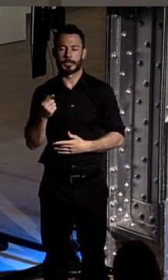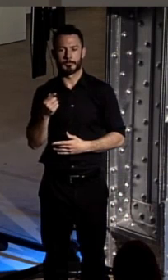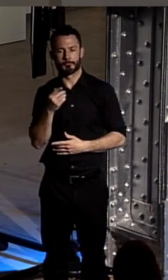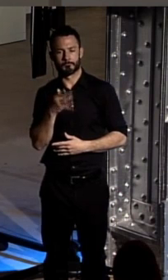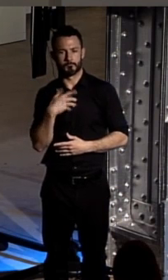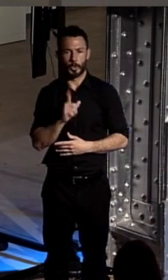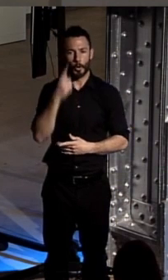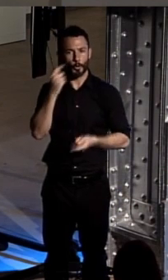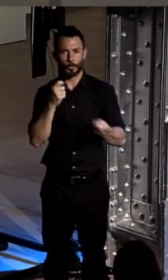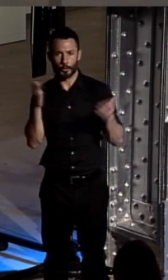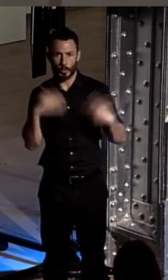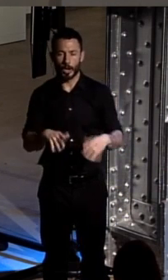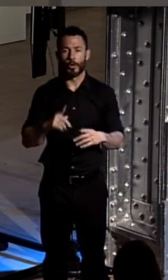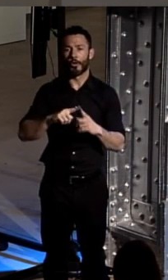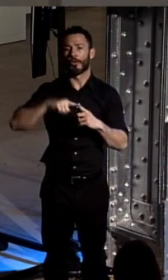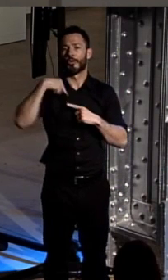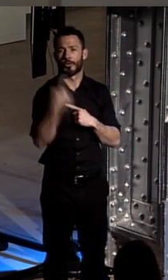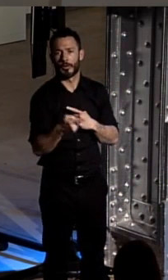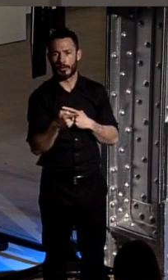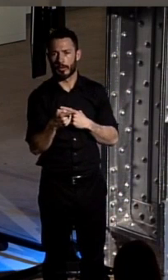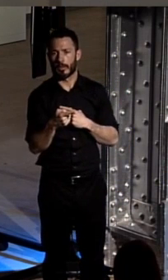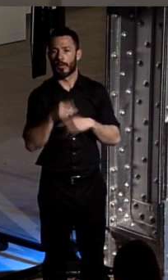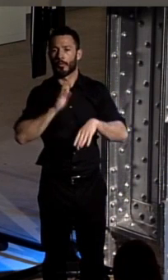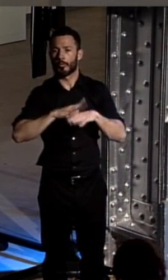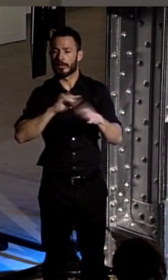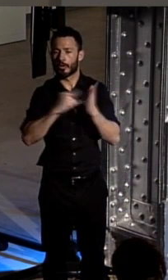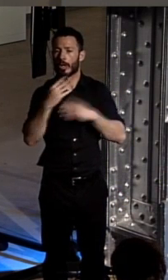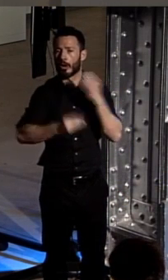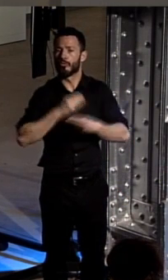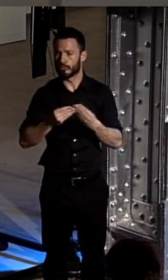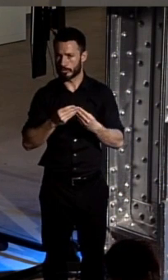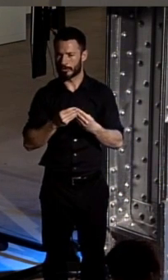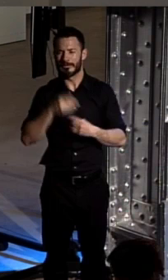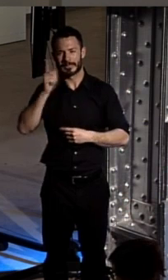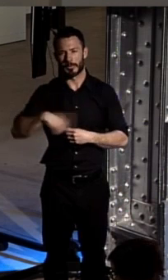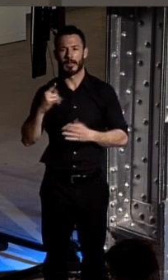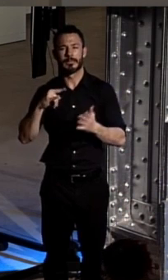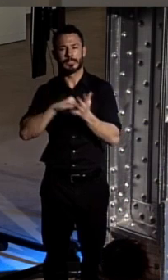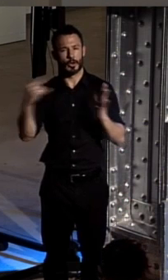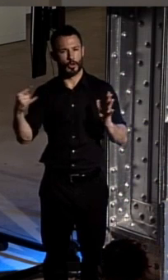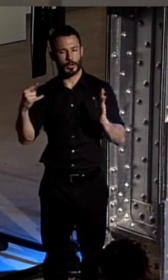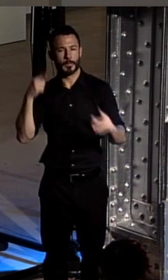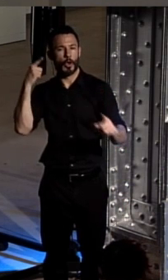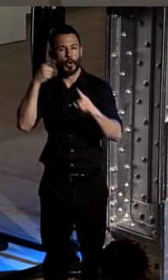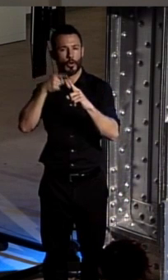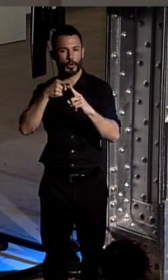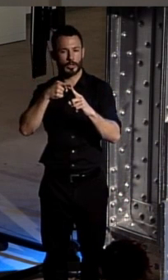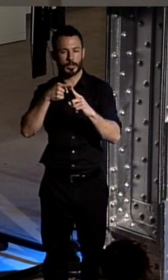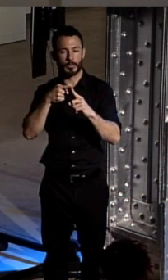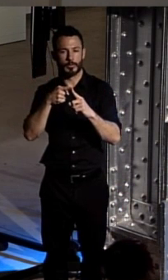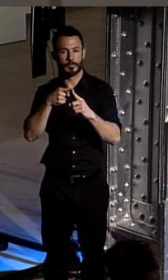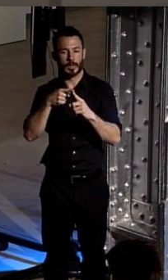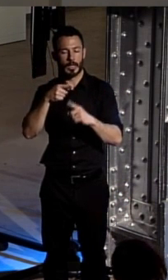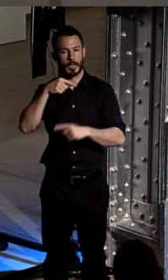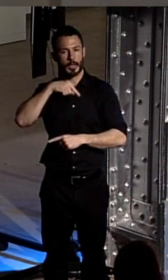no controladas, o un efecto secundario del uso de la tecnología. Pero también se está desarrollando tecnología para ayudarnos a